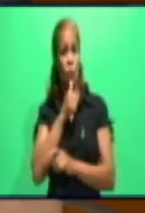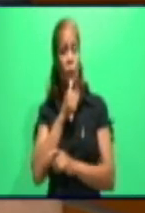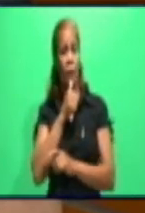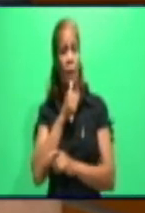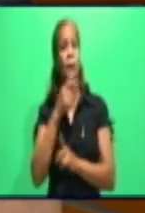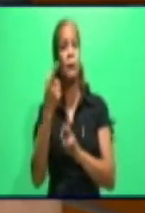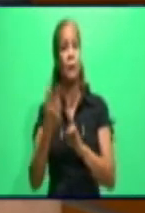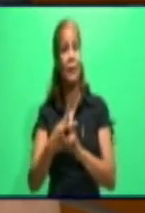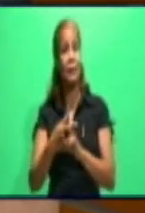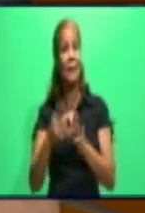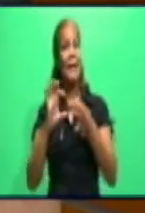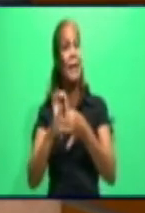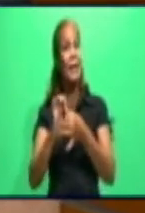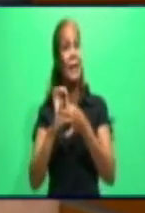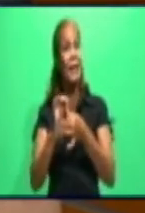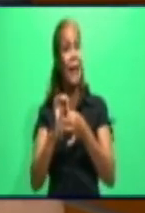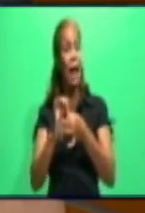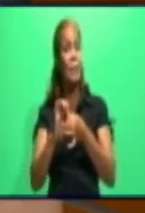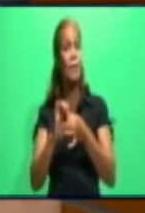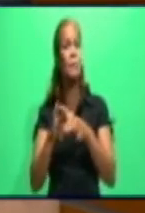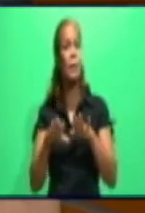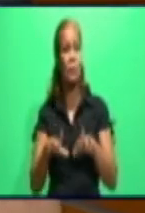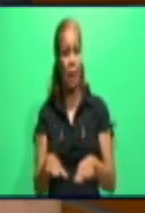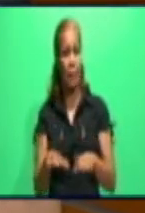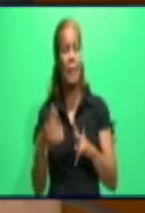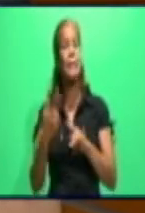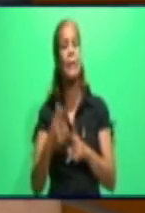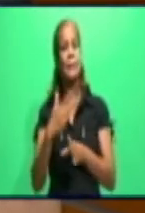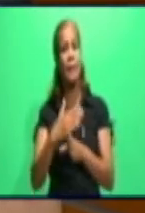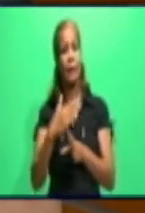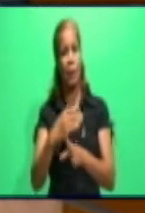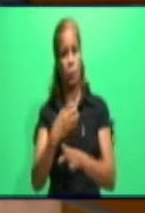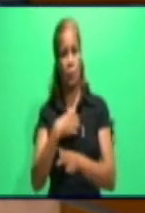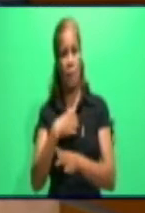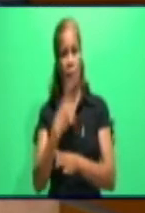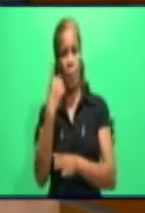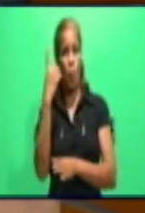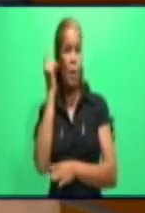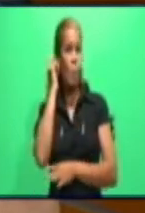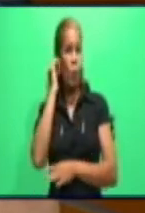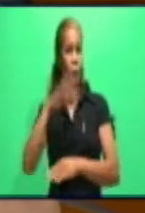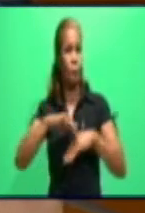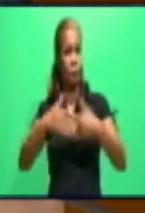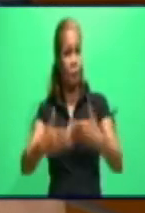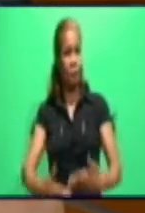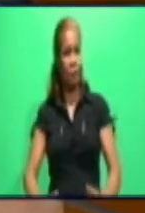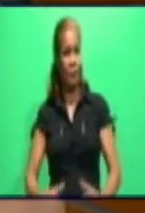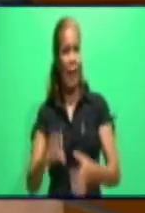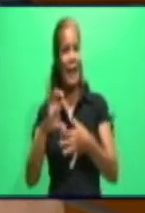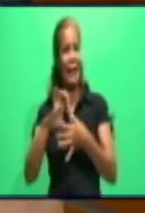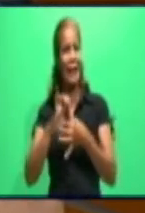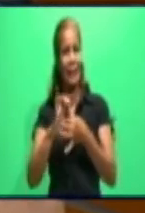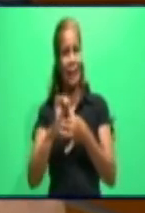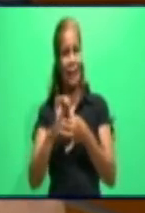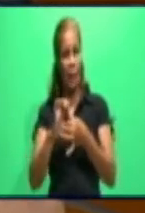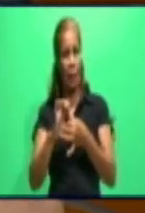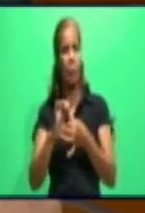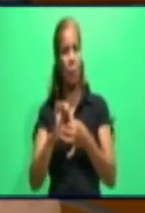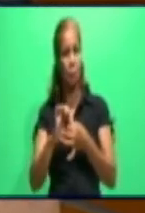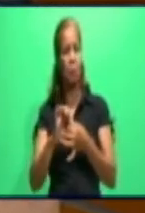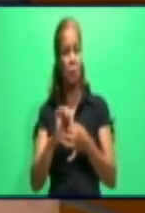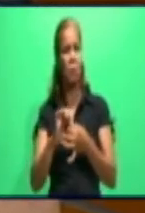reportado crítico estable y en santiago de cuba tenemos una gestantes reportada graves y que también está evolucionando